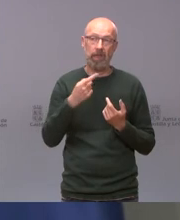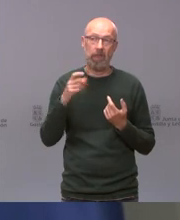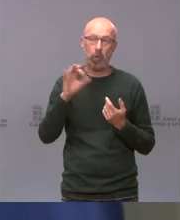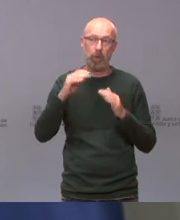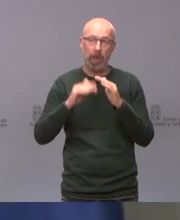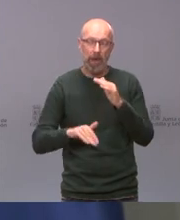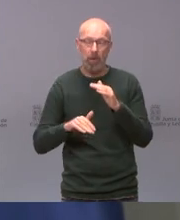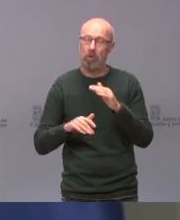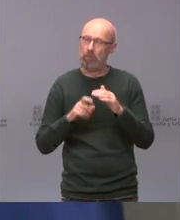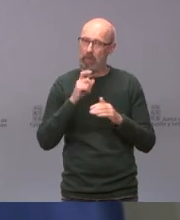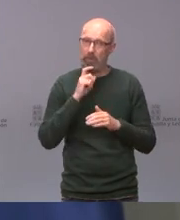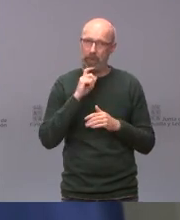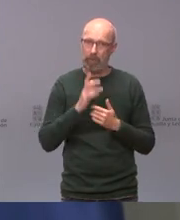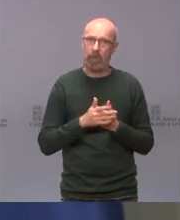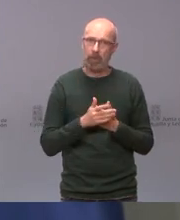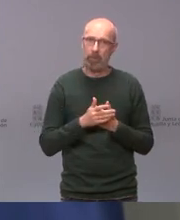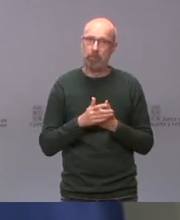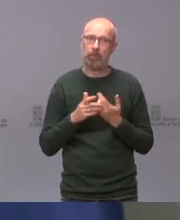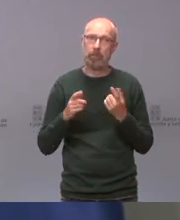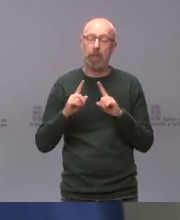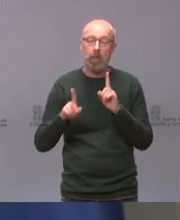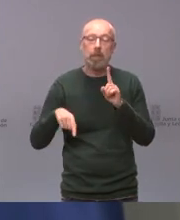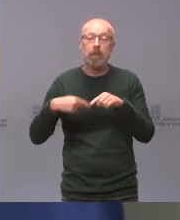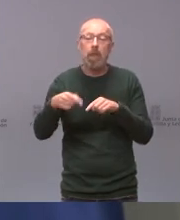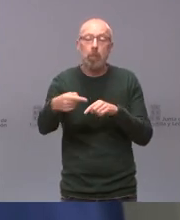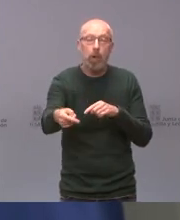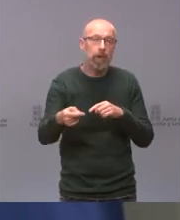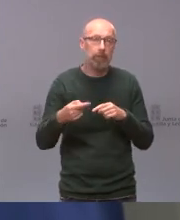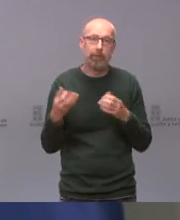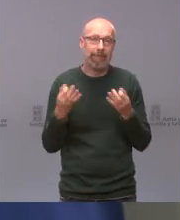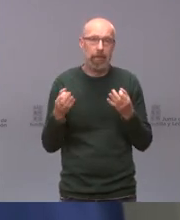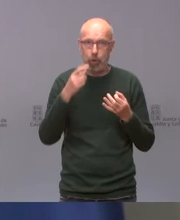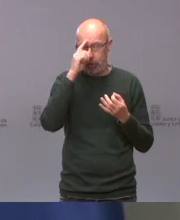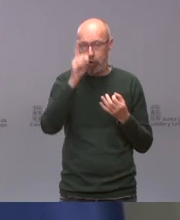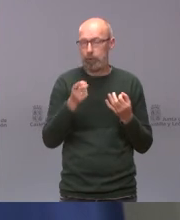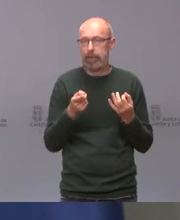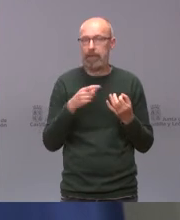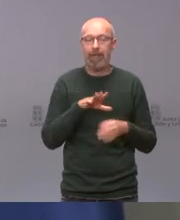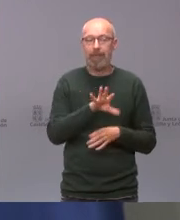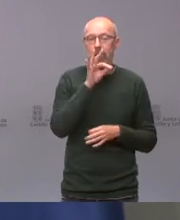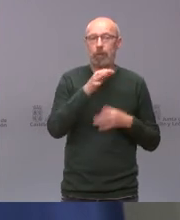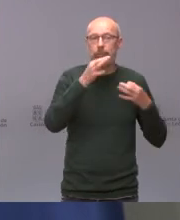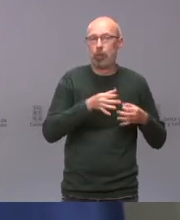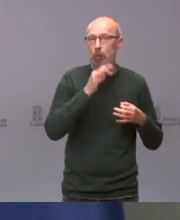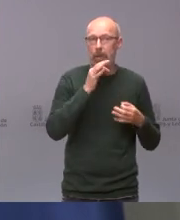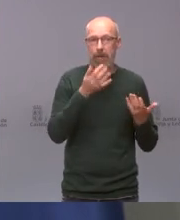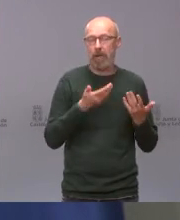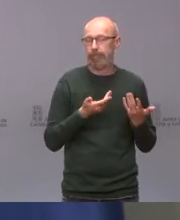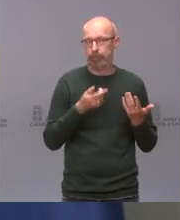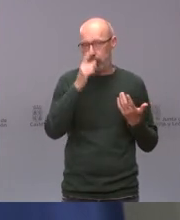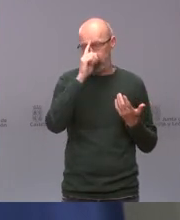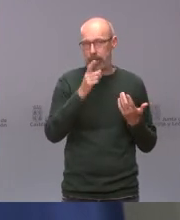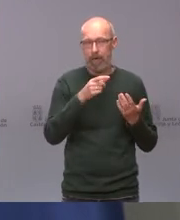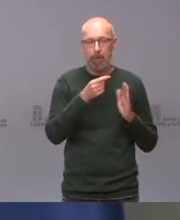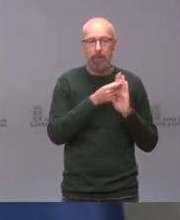150, pero lo que va a pasar después no lo podemos saber, ni tampoco tenemos decidido exactamente el tipo de medidas. Sí me gustaría hacer un